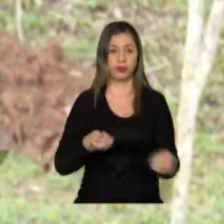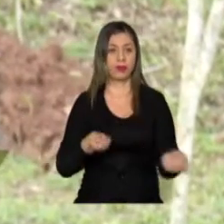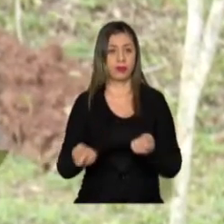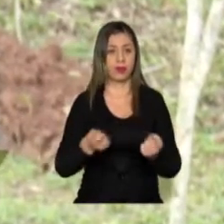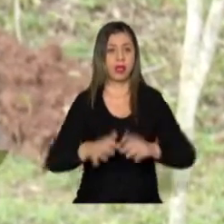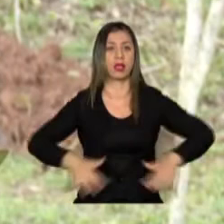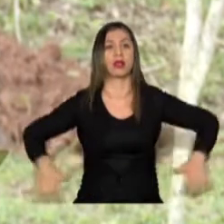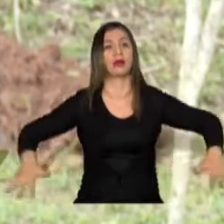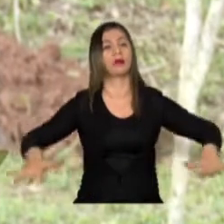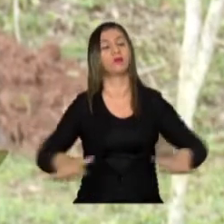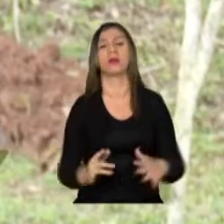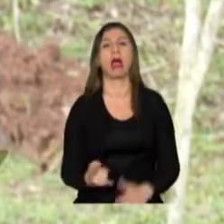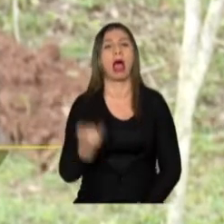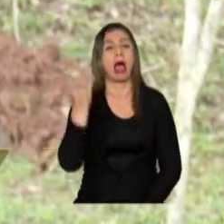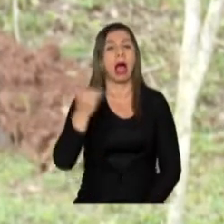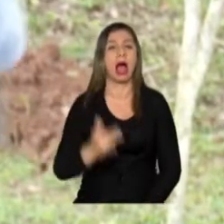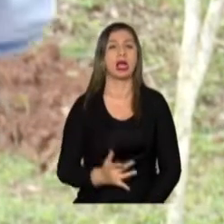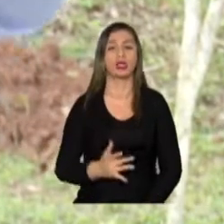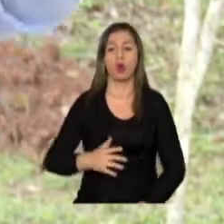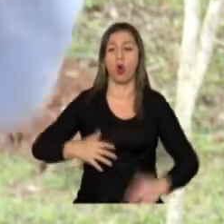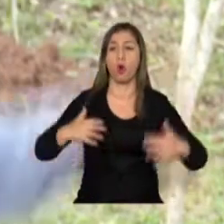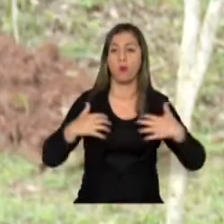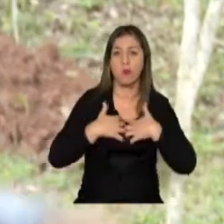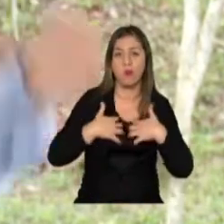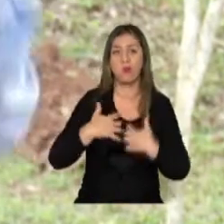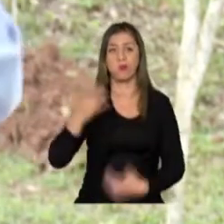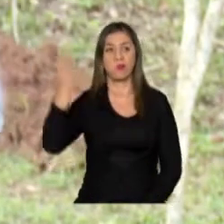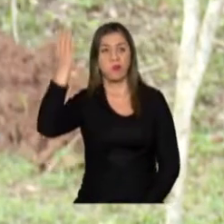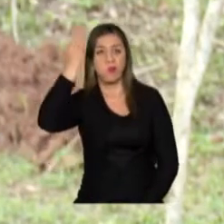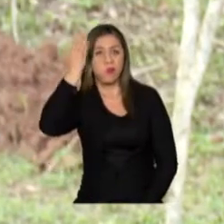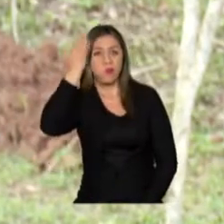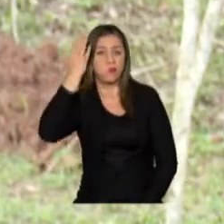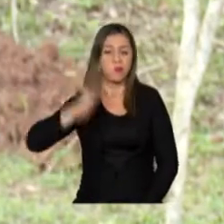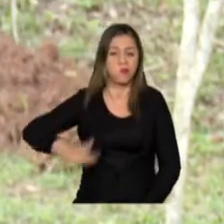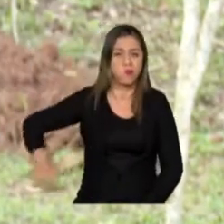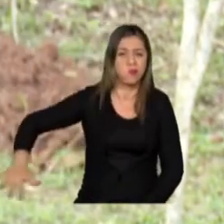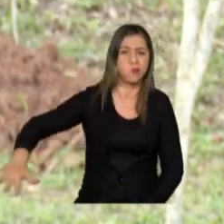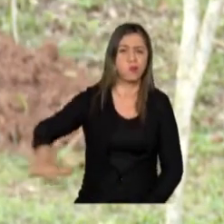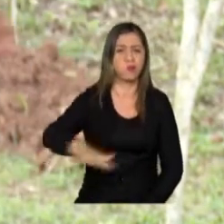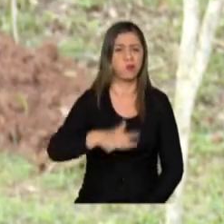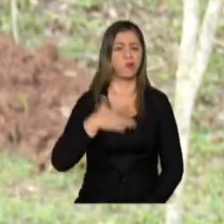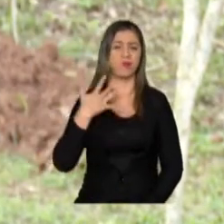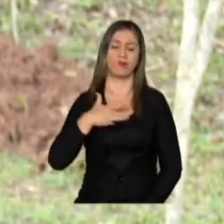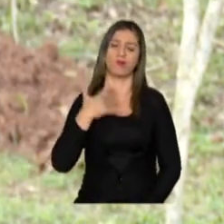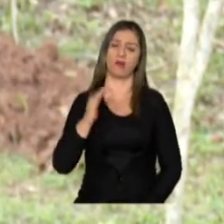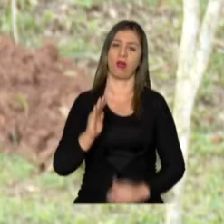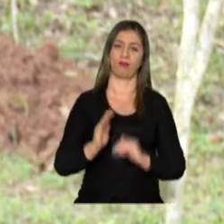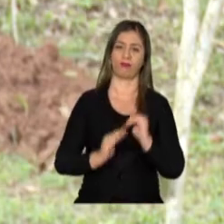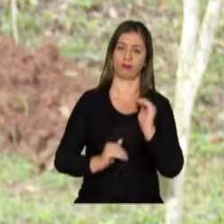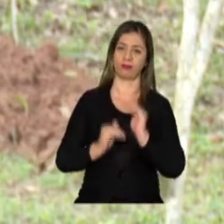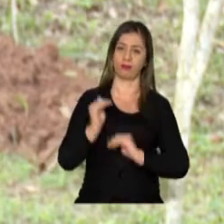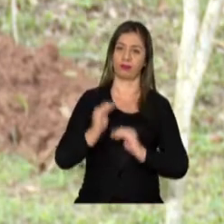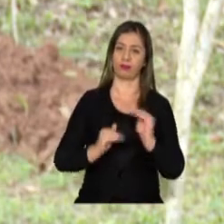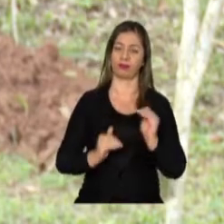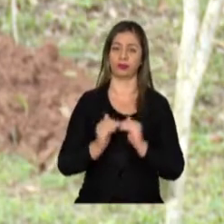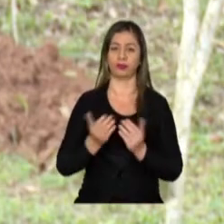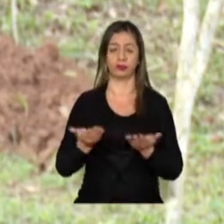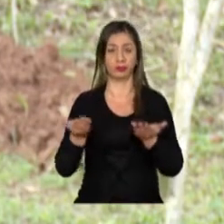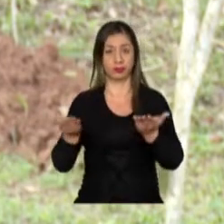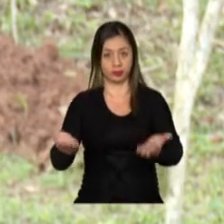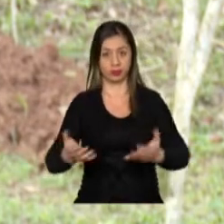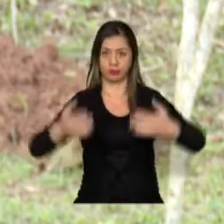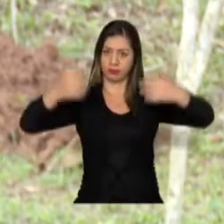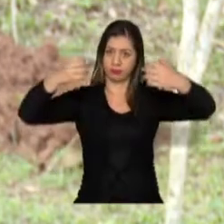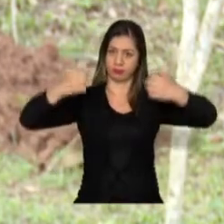van a tener donde albergar su fauna, la madera, toda la comodidad más grande que ustedes puedan tener, va a ser